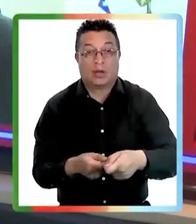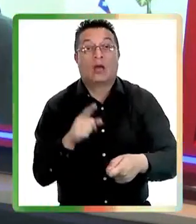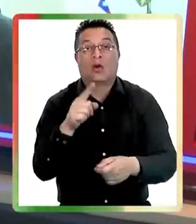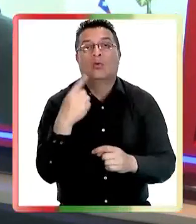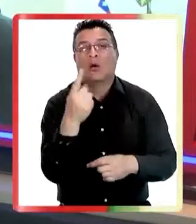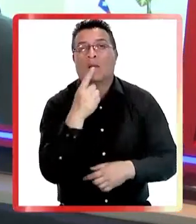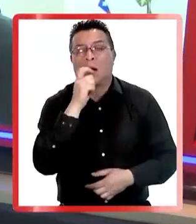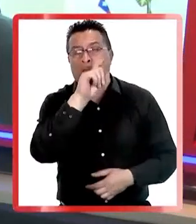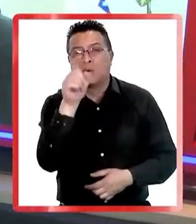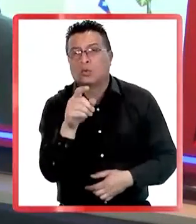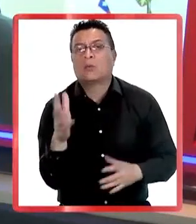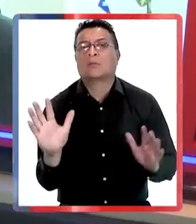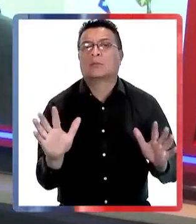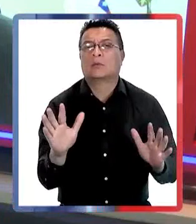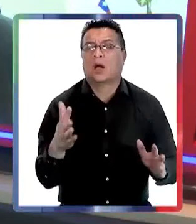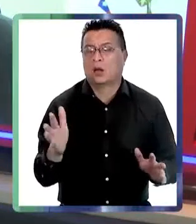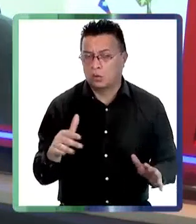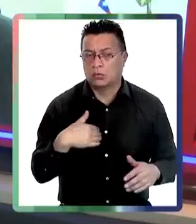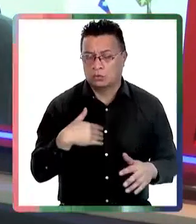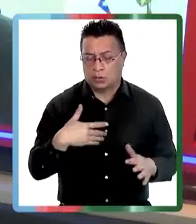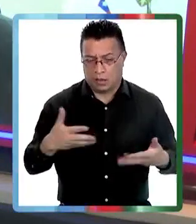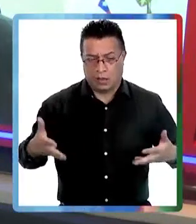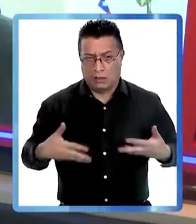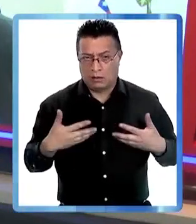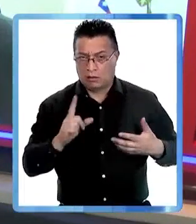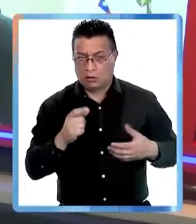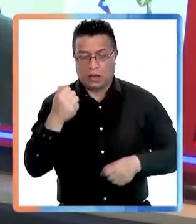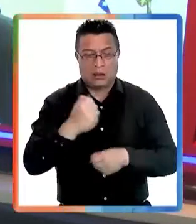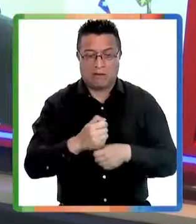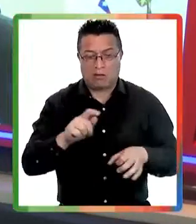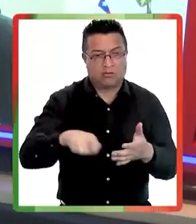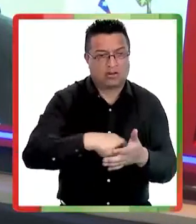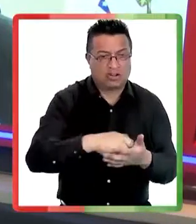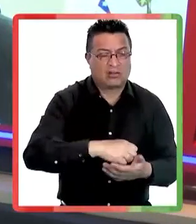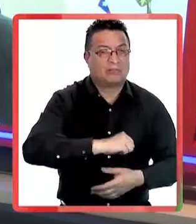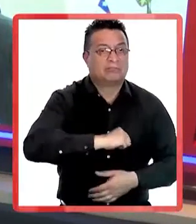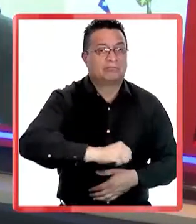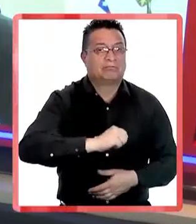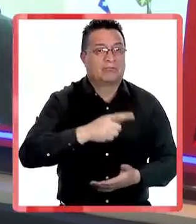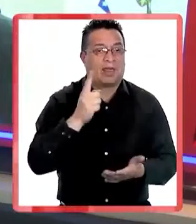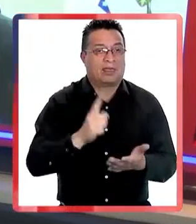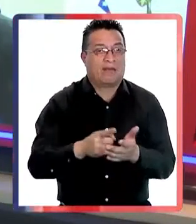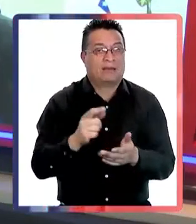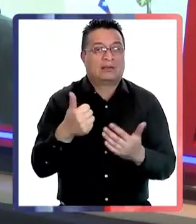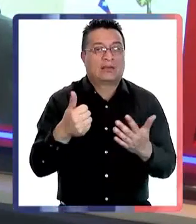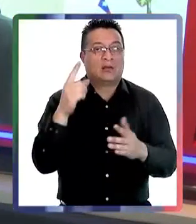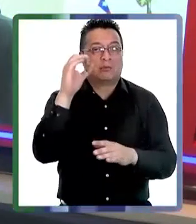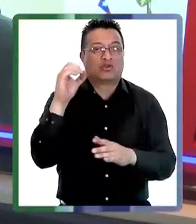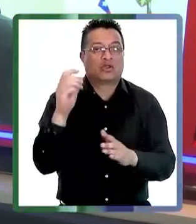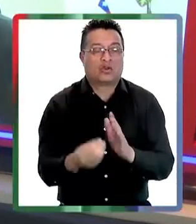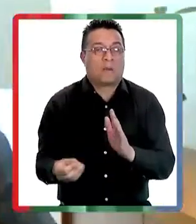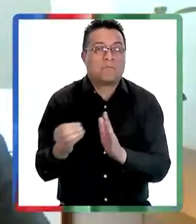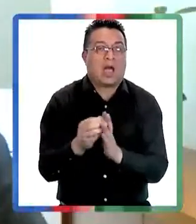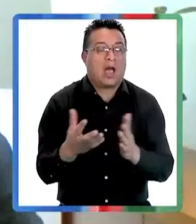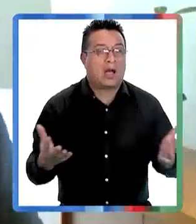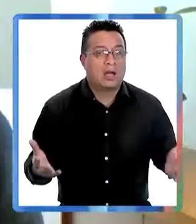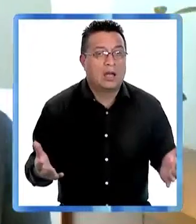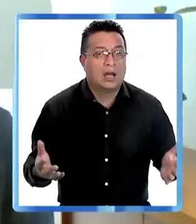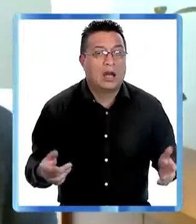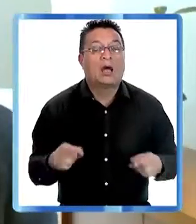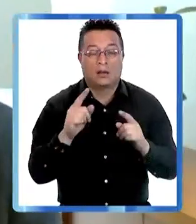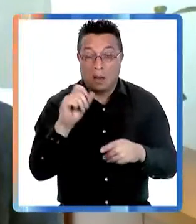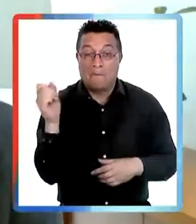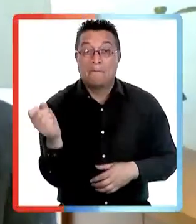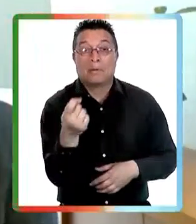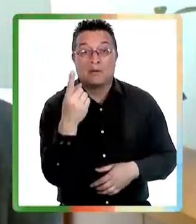Hay muchas personas que preguntan, bueno, pero a ver, ¿esto no va a ser un desincentivo a los empleadores para contratar gente si va a tener que pagar 6% más? A ver, lo